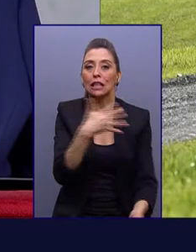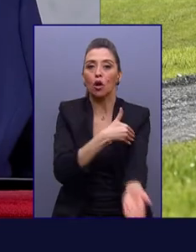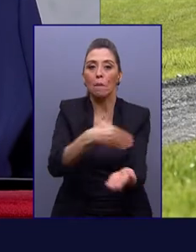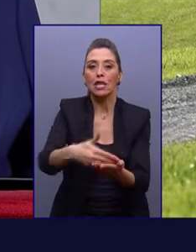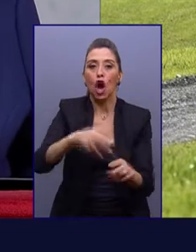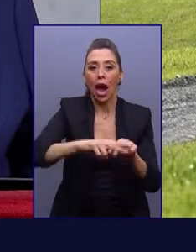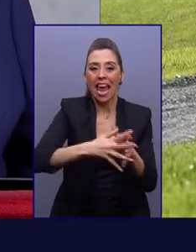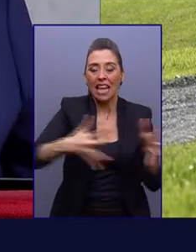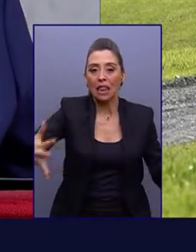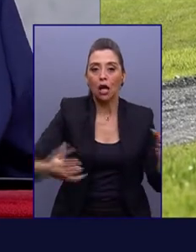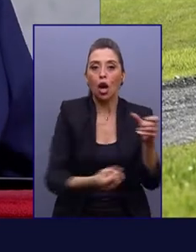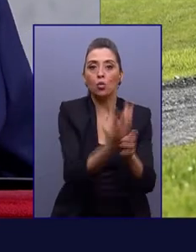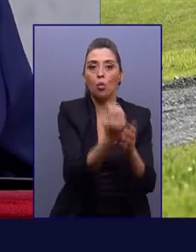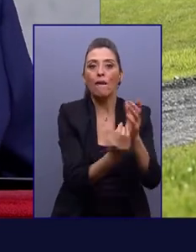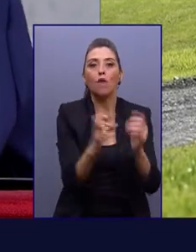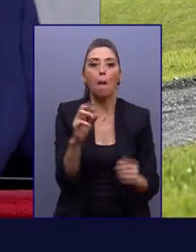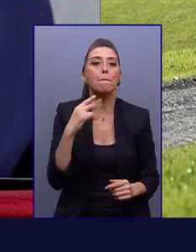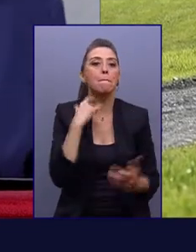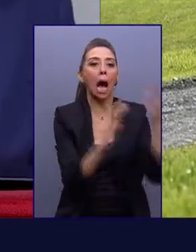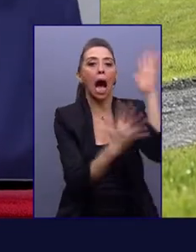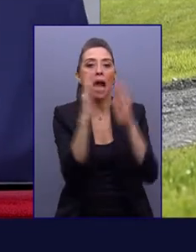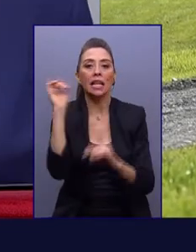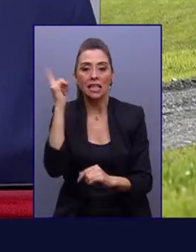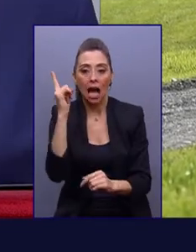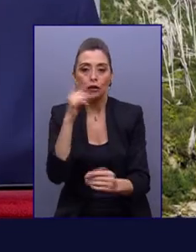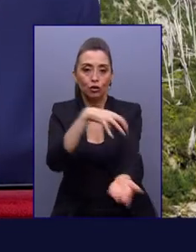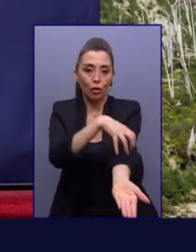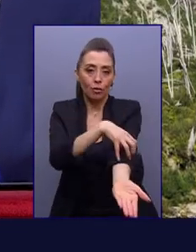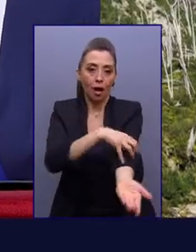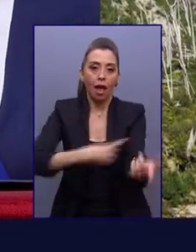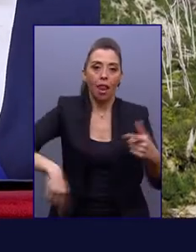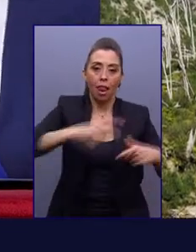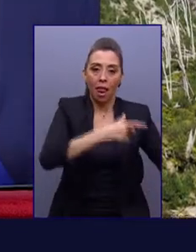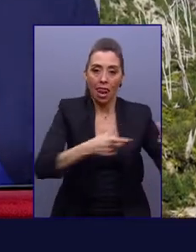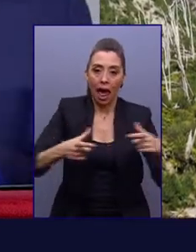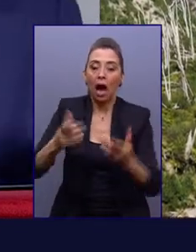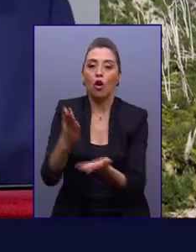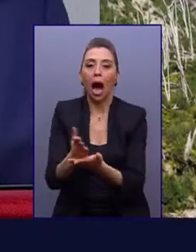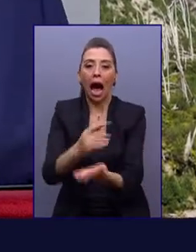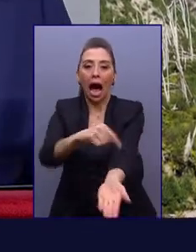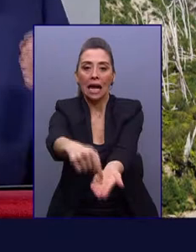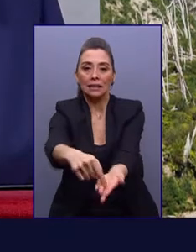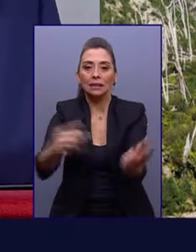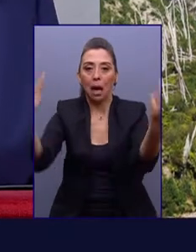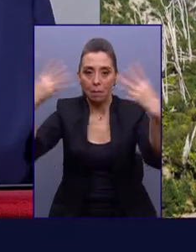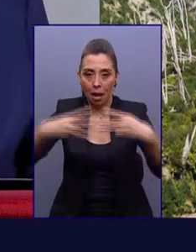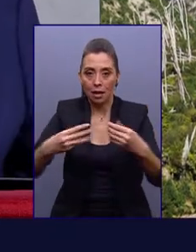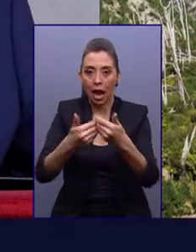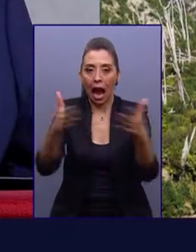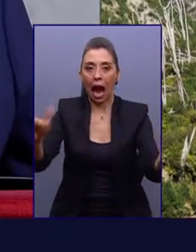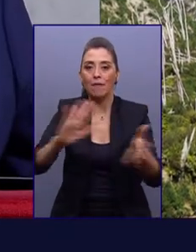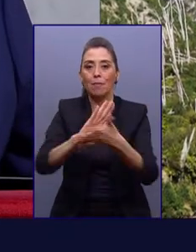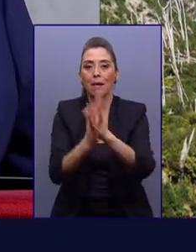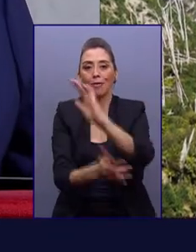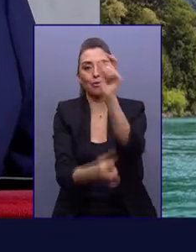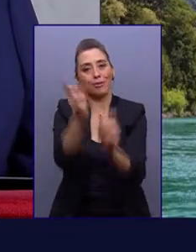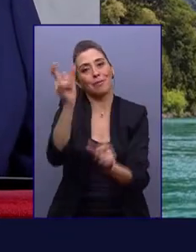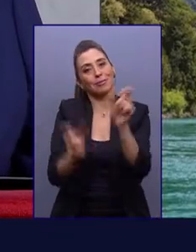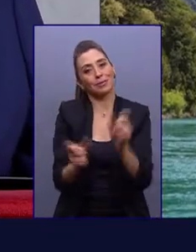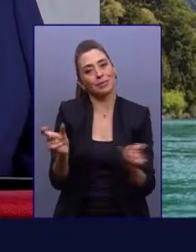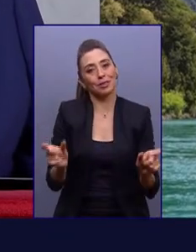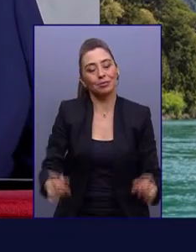de nuevos parques nacionales entre las regiones de los Lagos y Magallanes, abierto para todos.